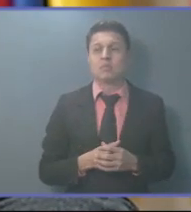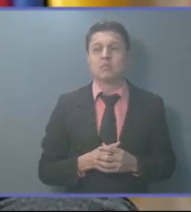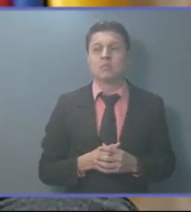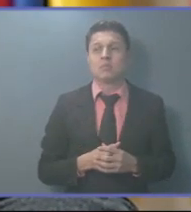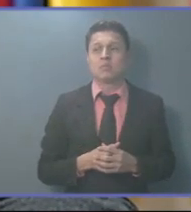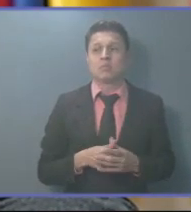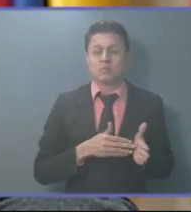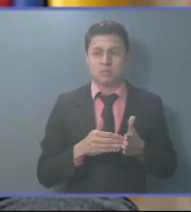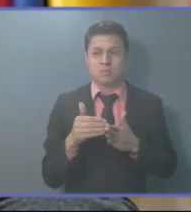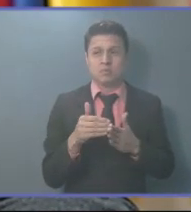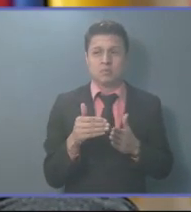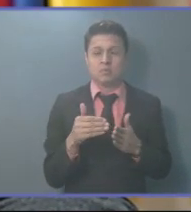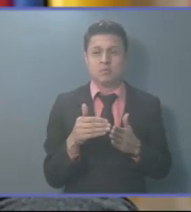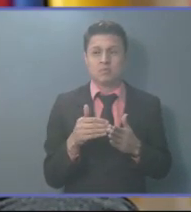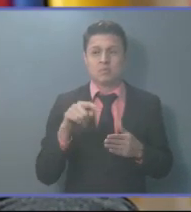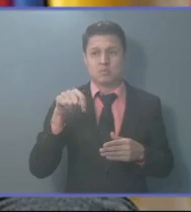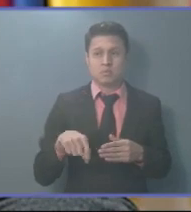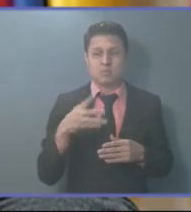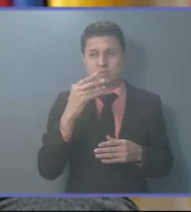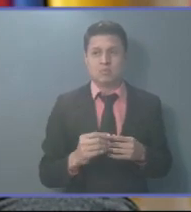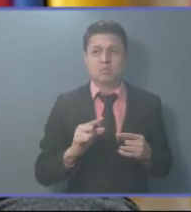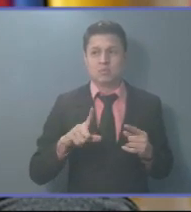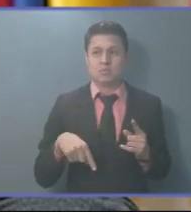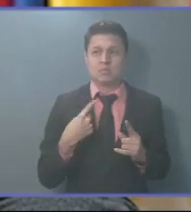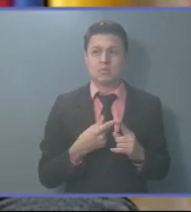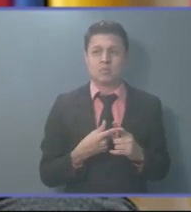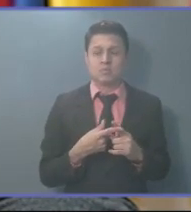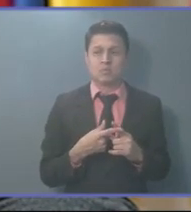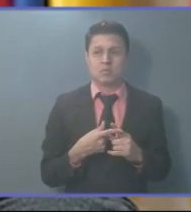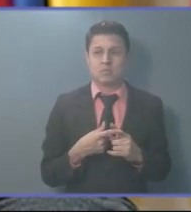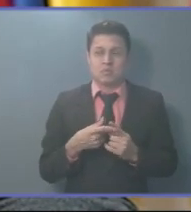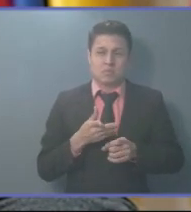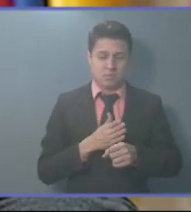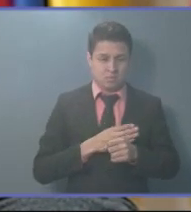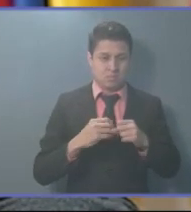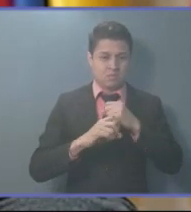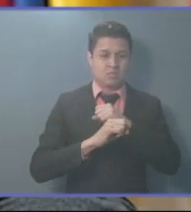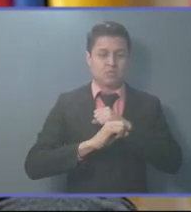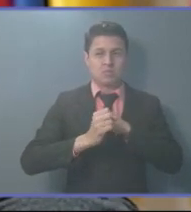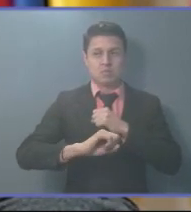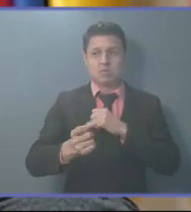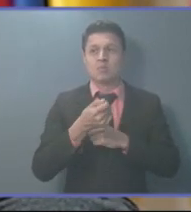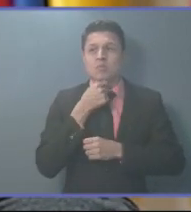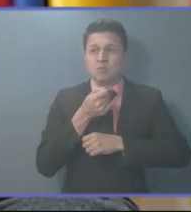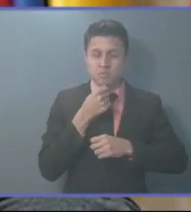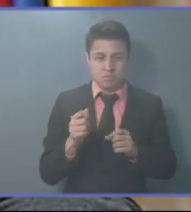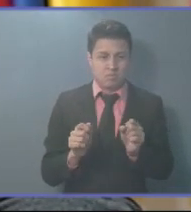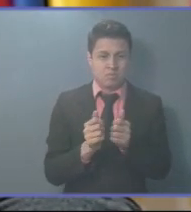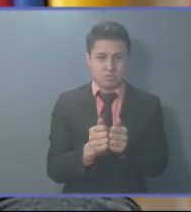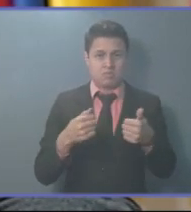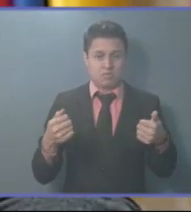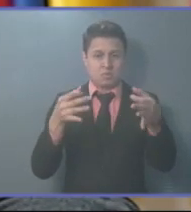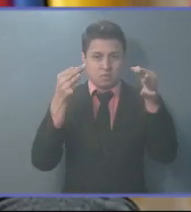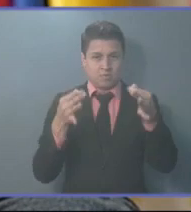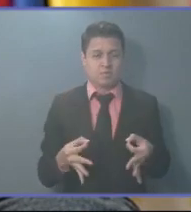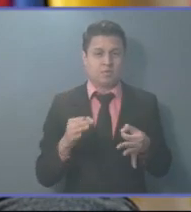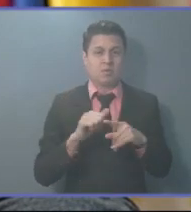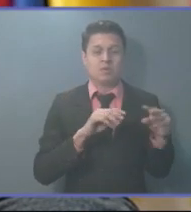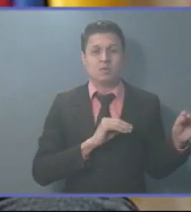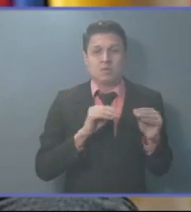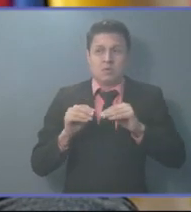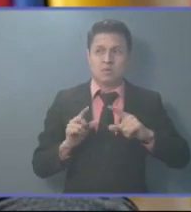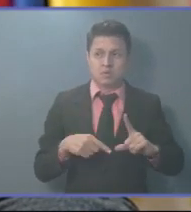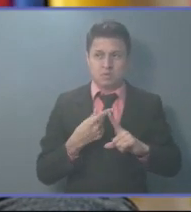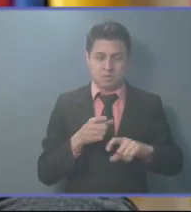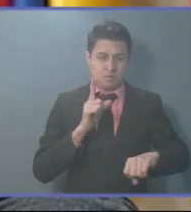entrará en vigencia desde esta fecha previa publicación en el diario oficial y sus efectos se usarán